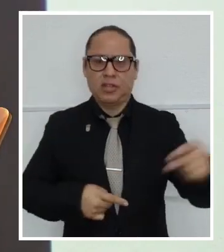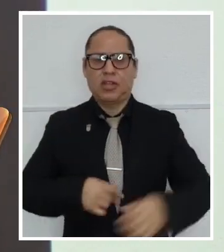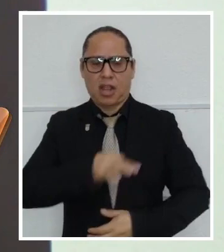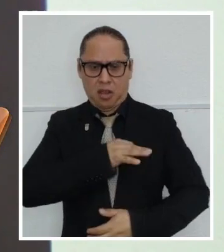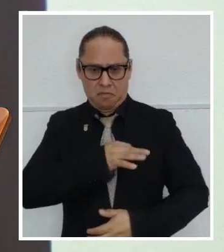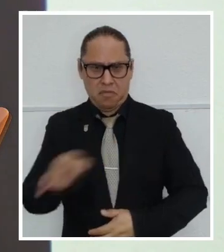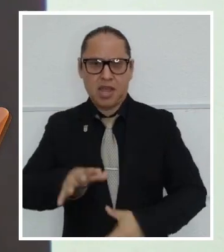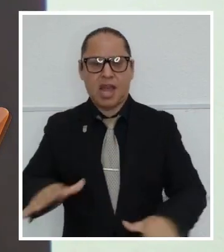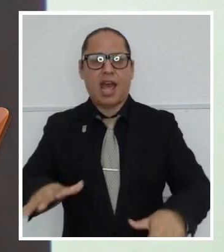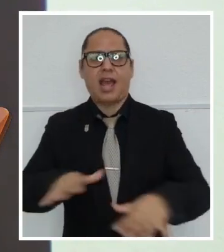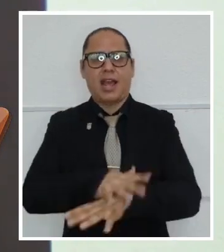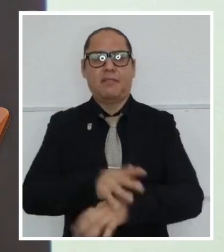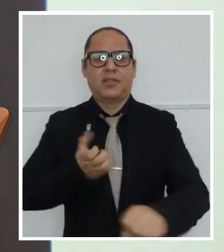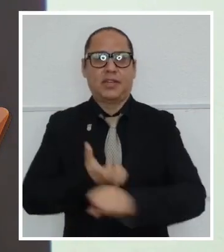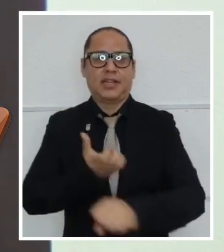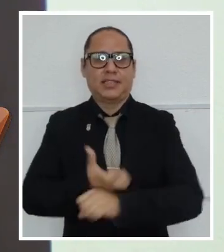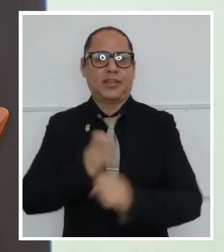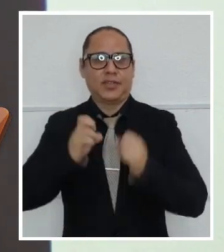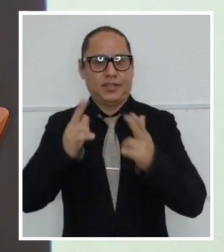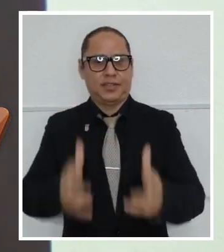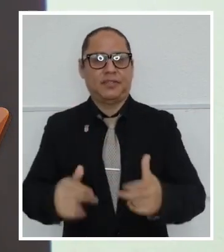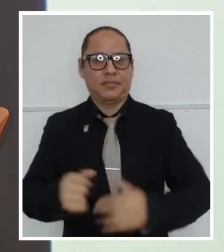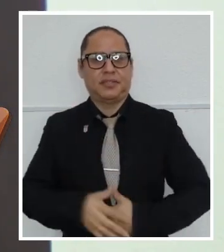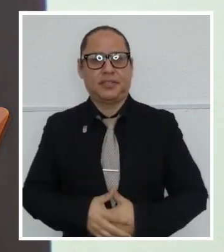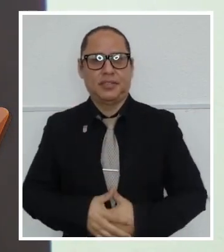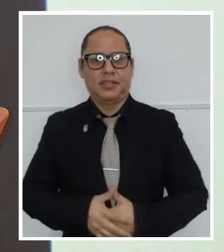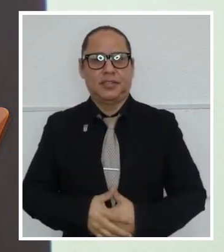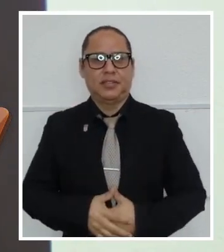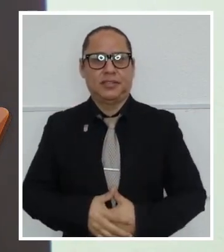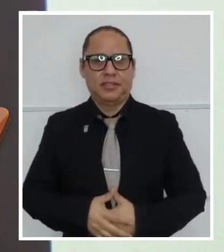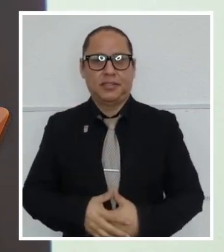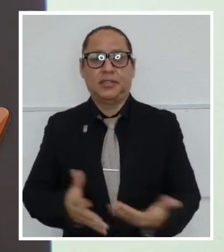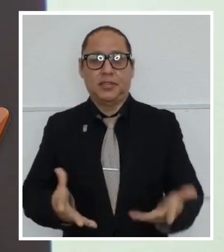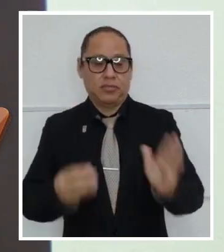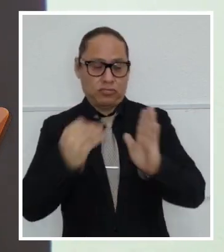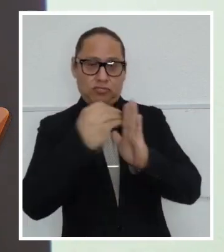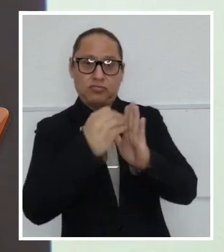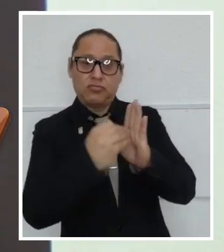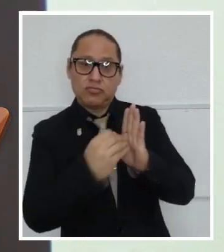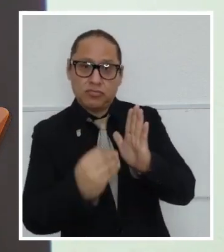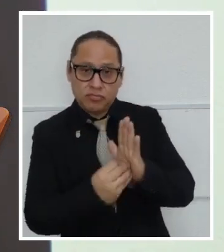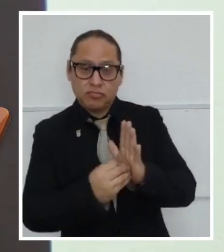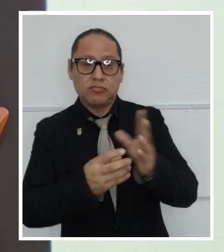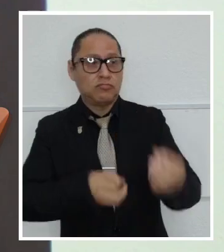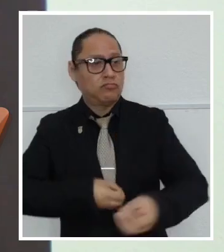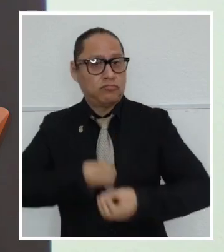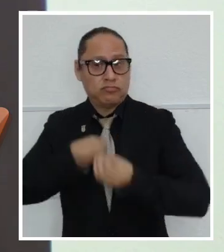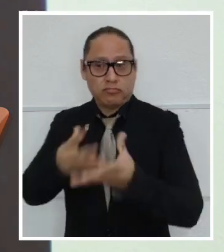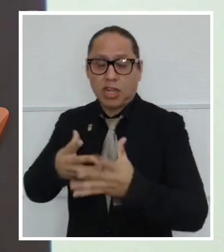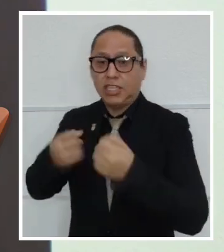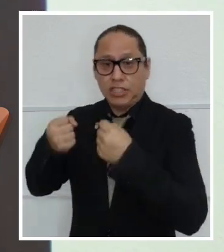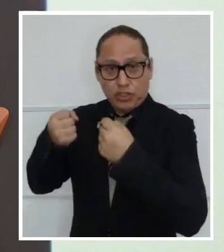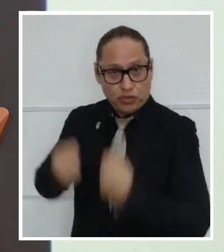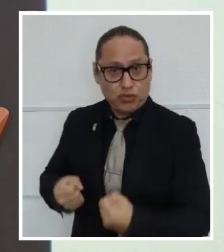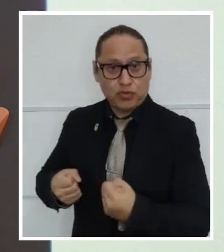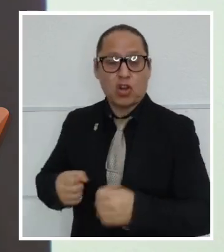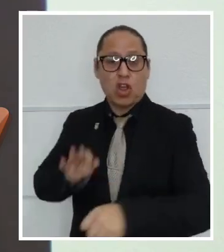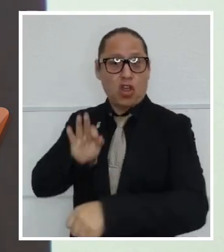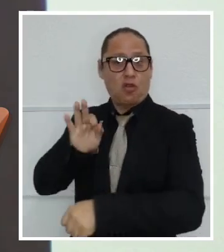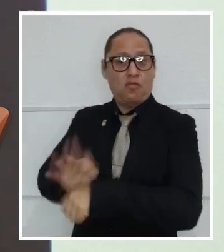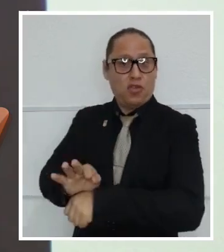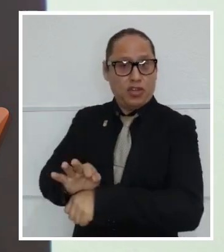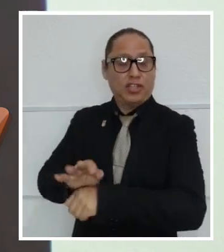precedente histórico en nuestro estado las adiciones propuestas brindarán seguridad y